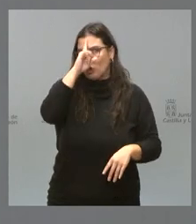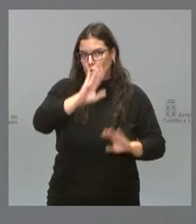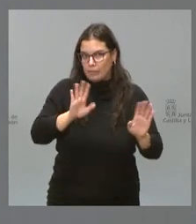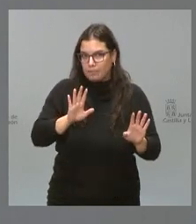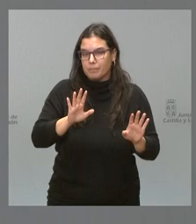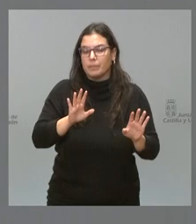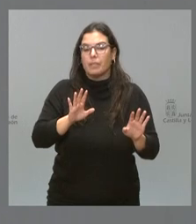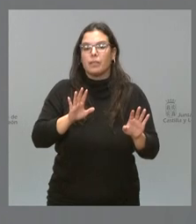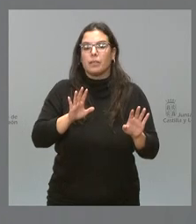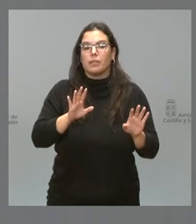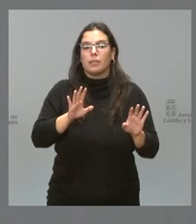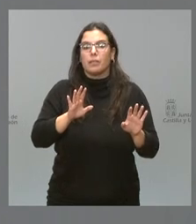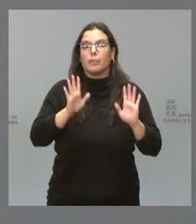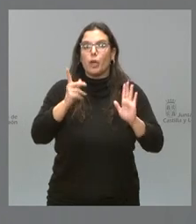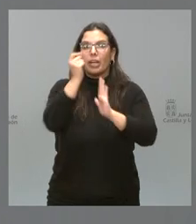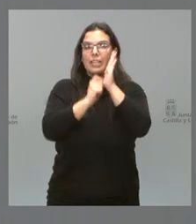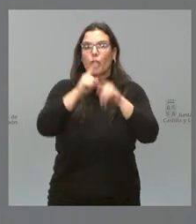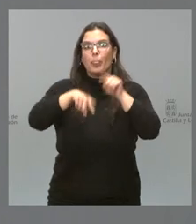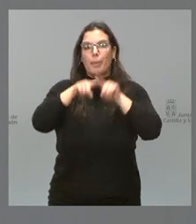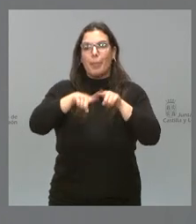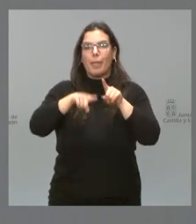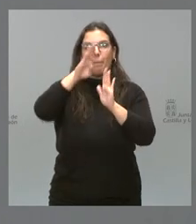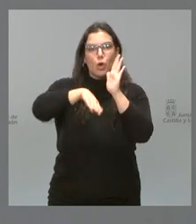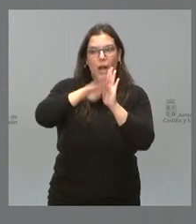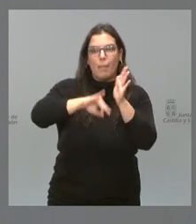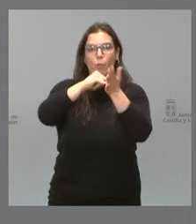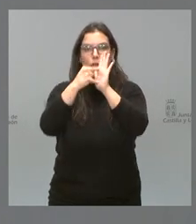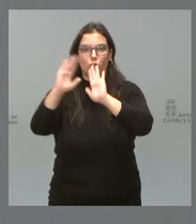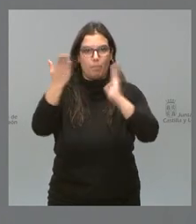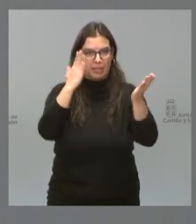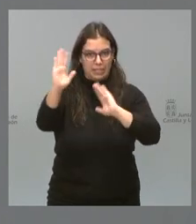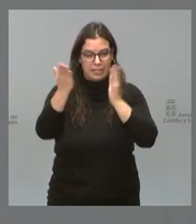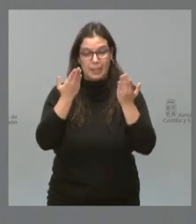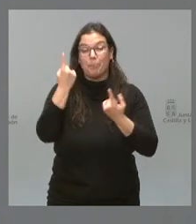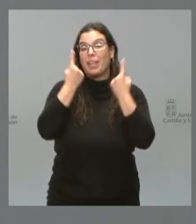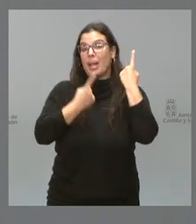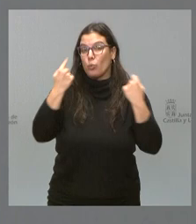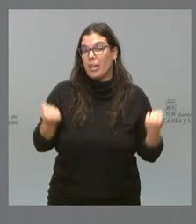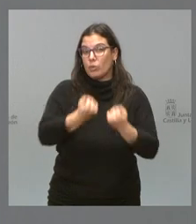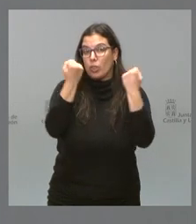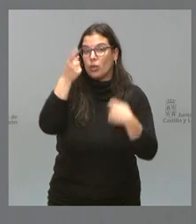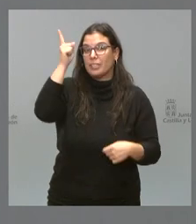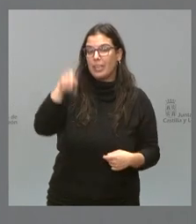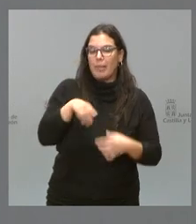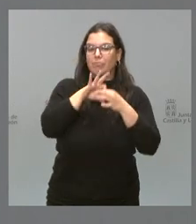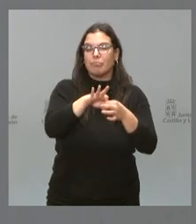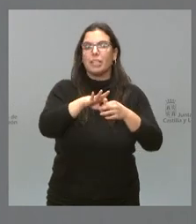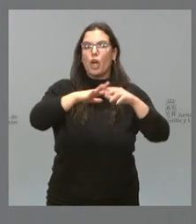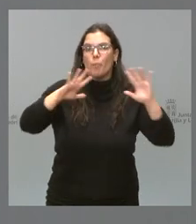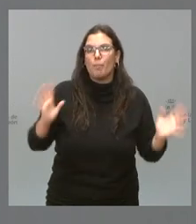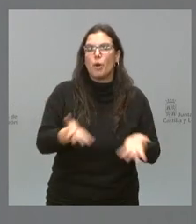en función de programas y proyectos que se han presentado alguna de esas actuaciones tienen que ver también con la promoción de ese comercio